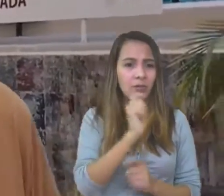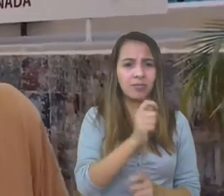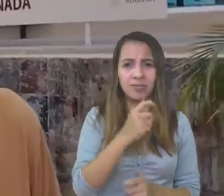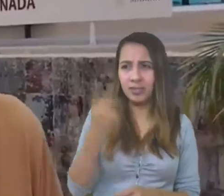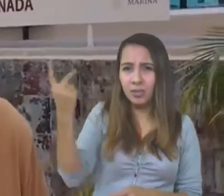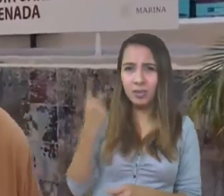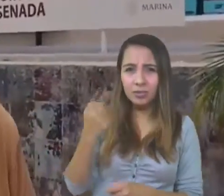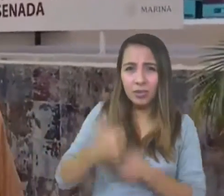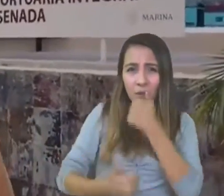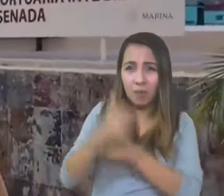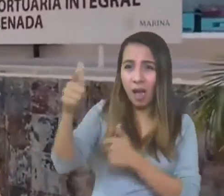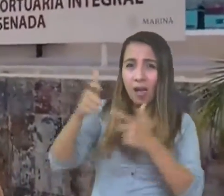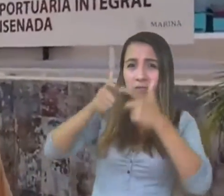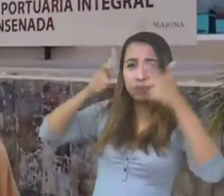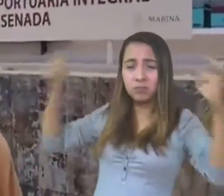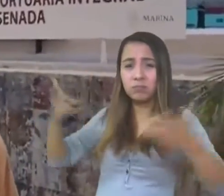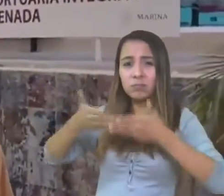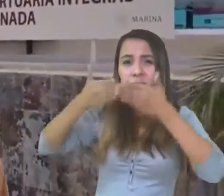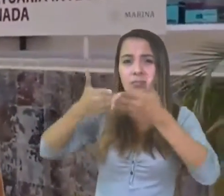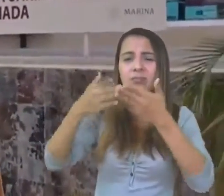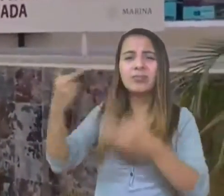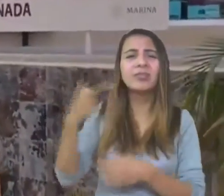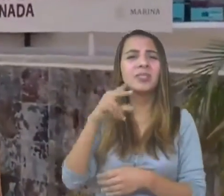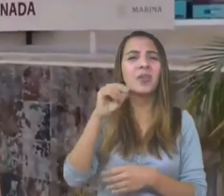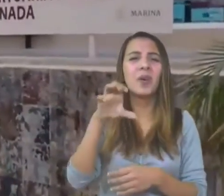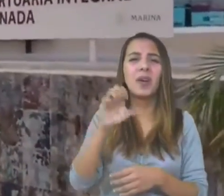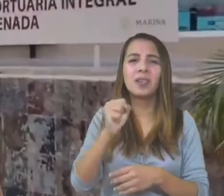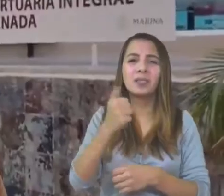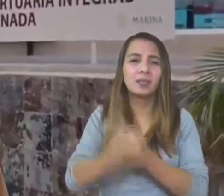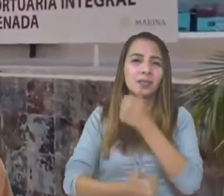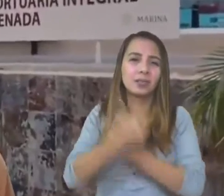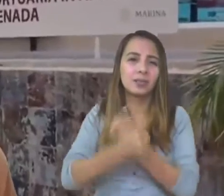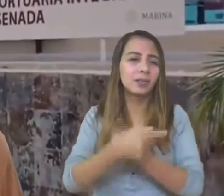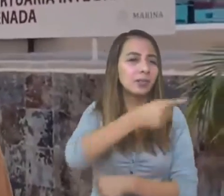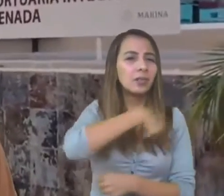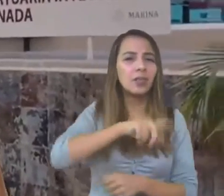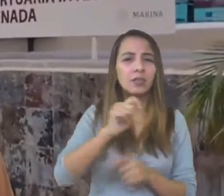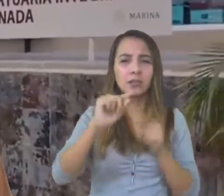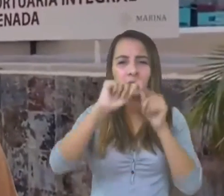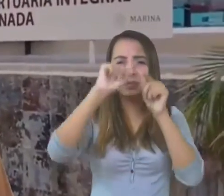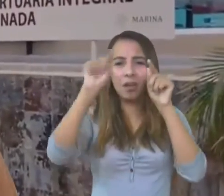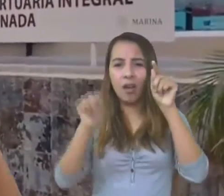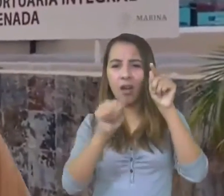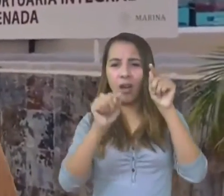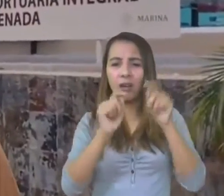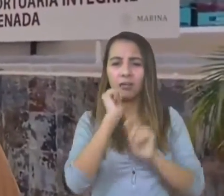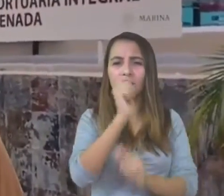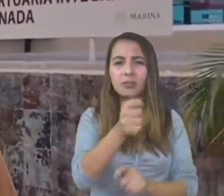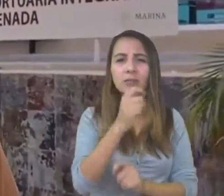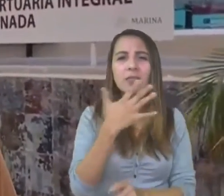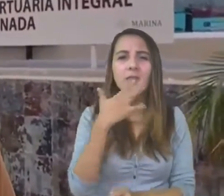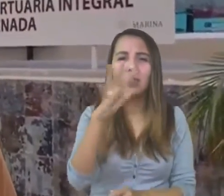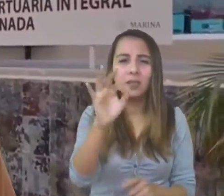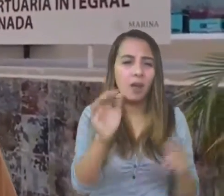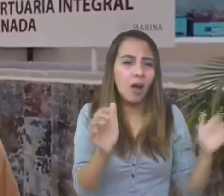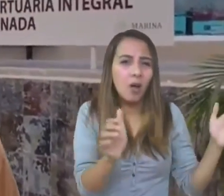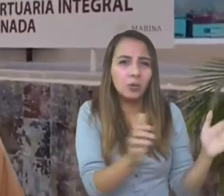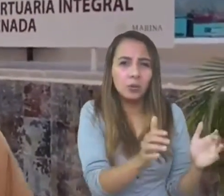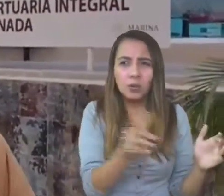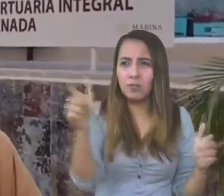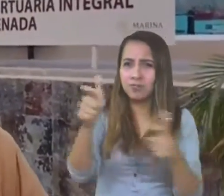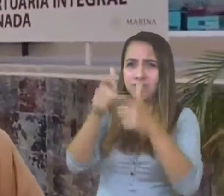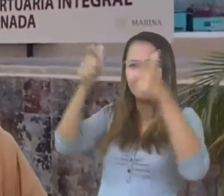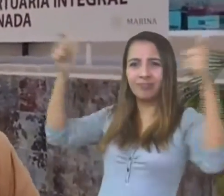vaya. No es competencia, y no nos arregla, es una pesca con anzuelo, hazme el favor. Entonces, ¿qué lo frena él?